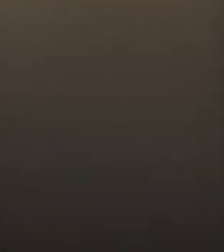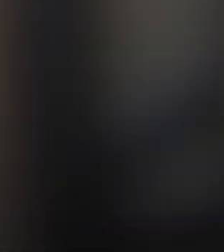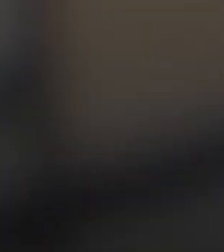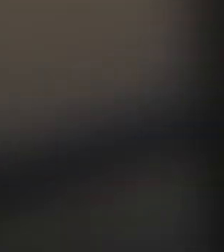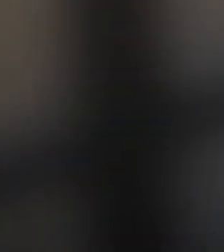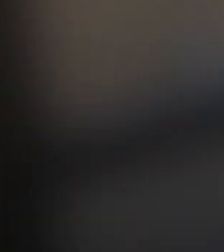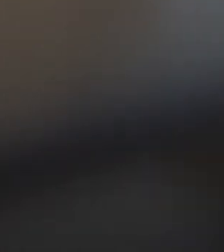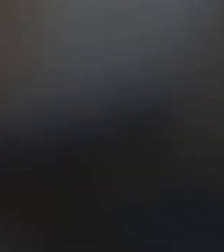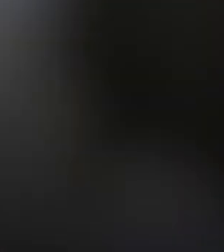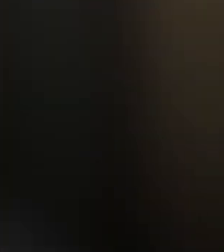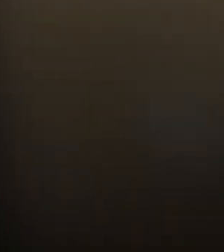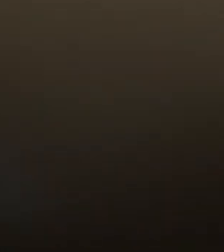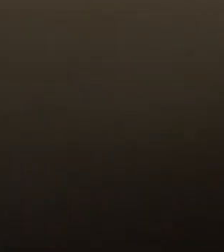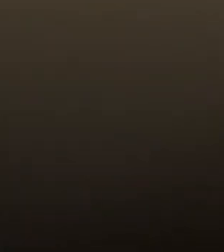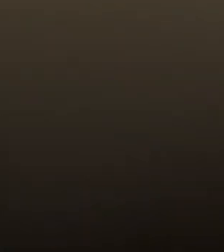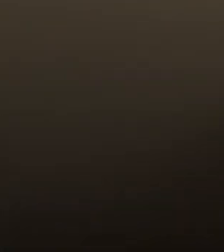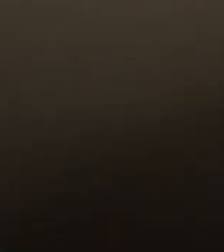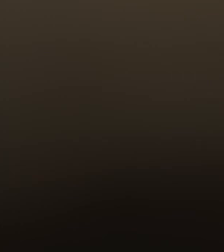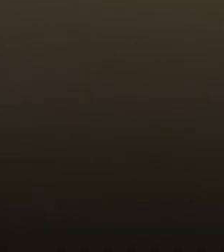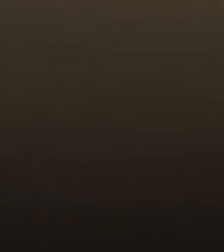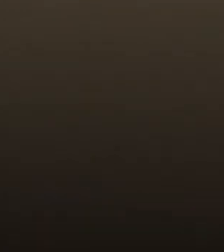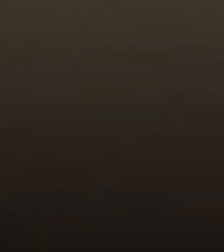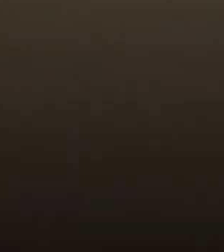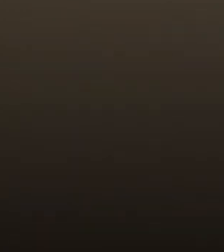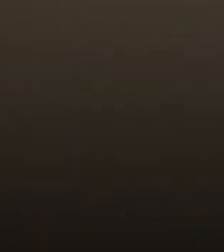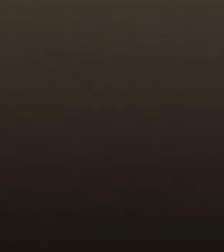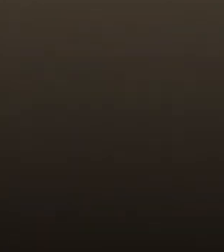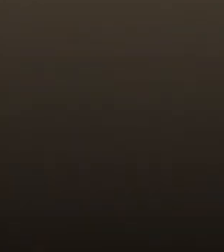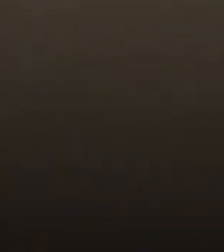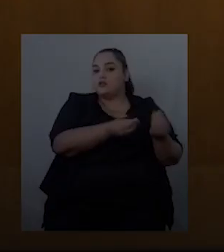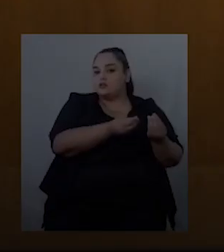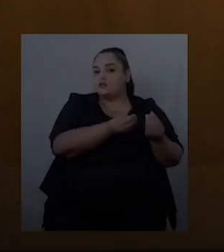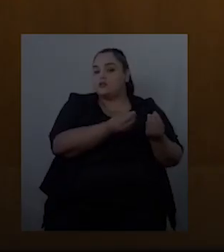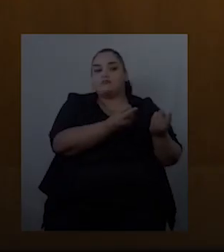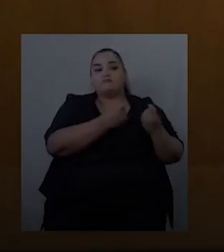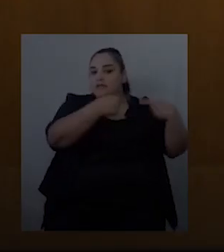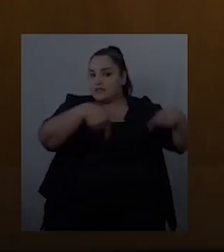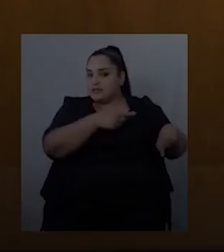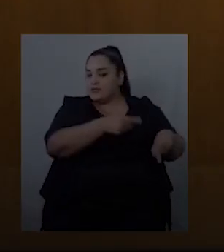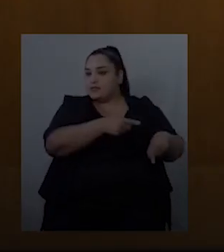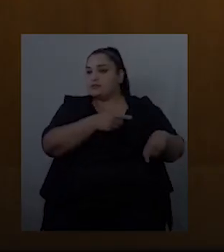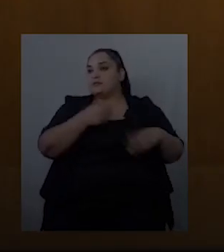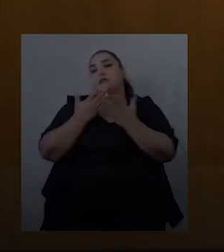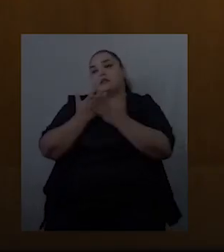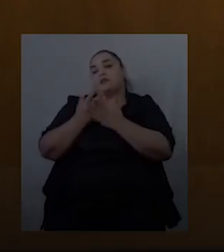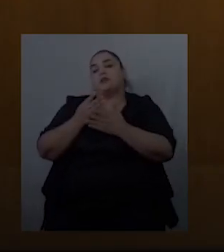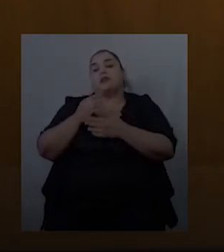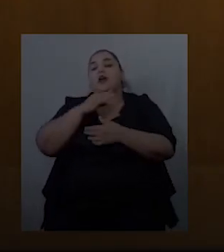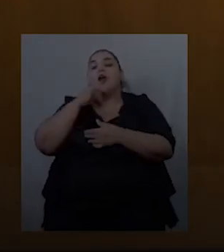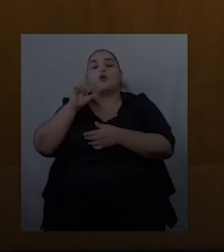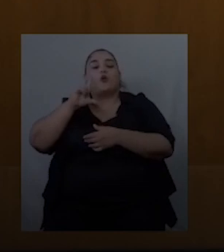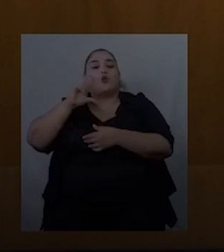para servir a los otros para estar al lado de los que necesitan y le pedí a julio vitobello